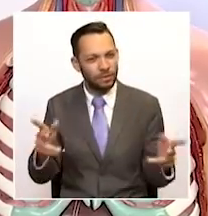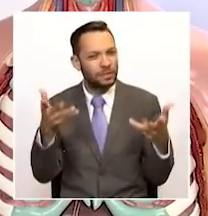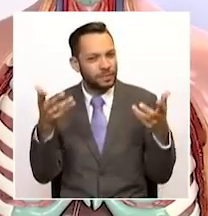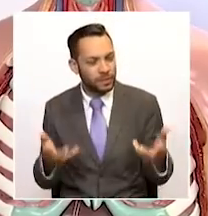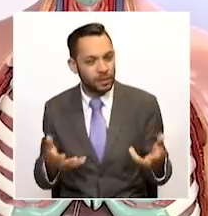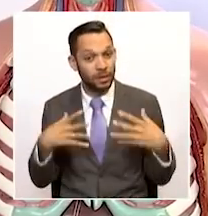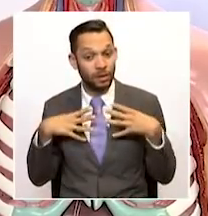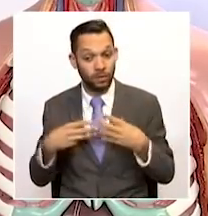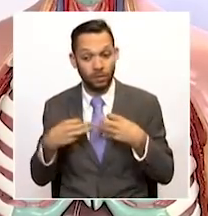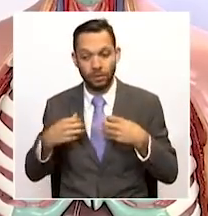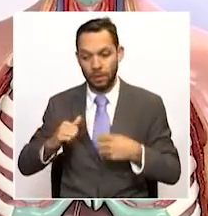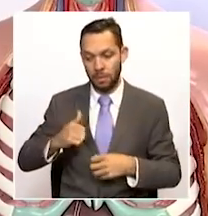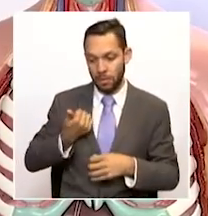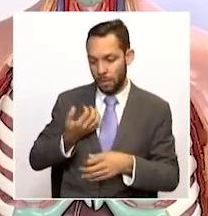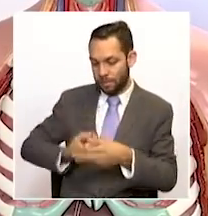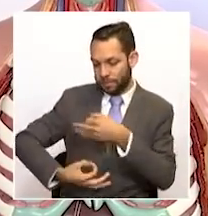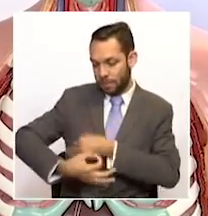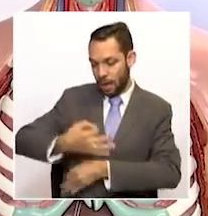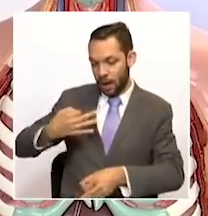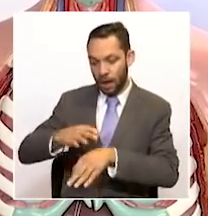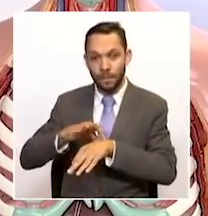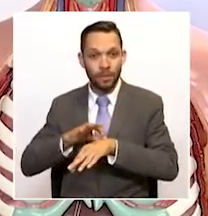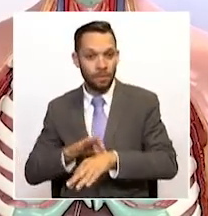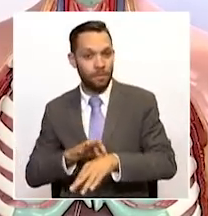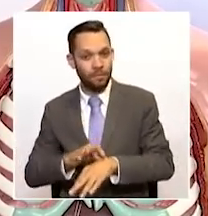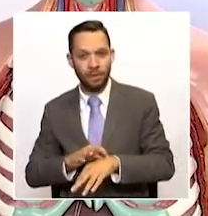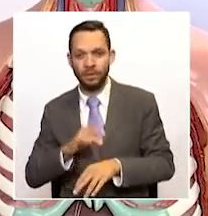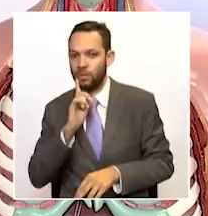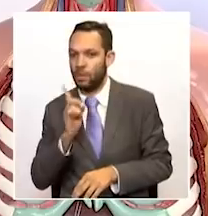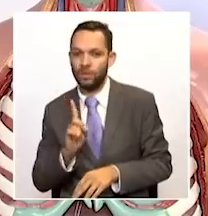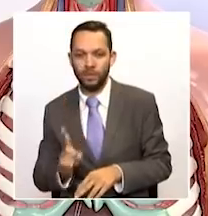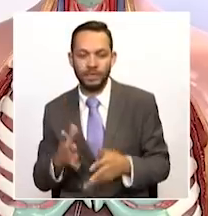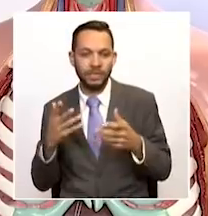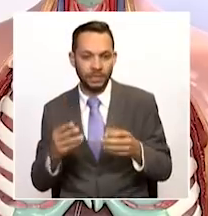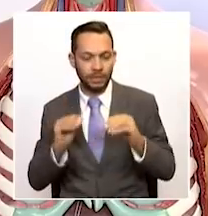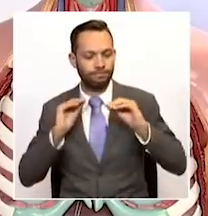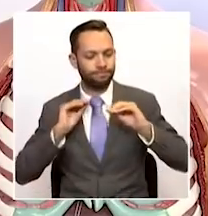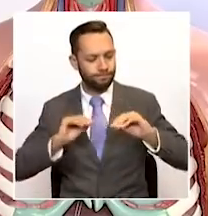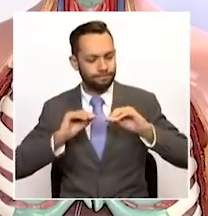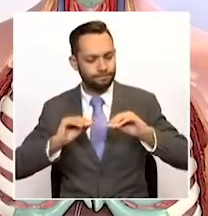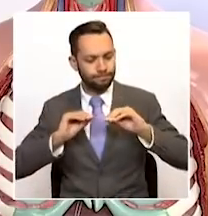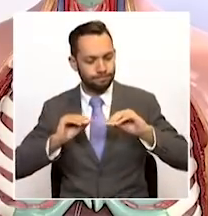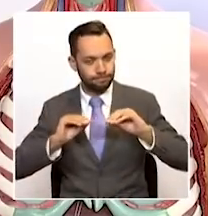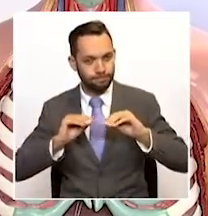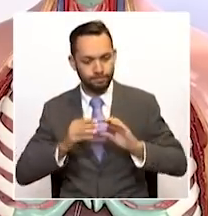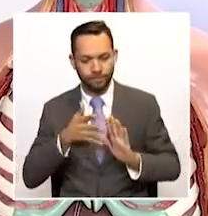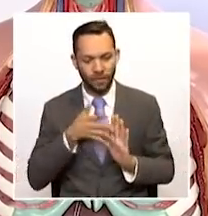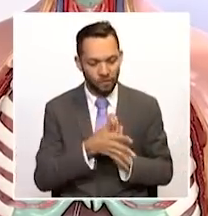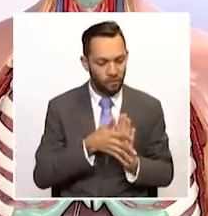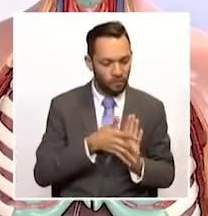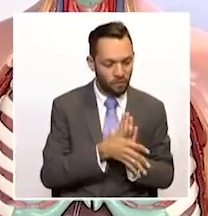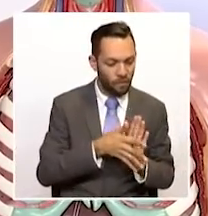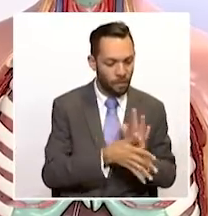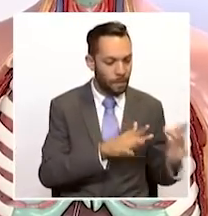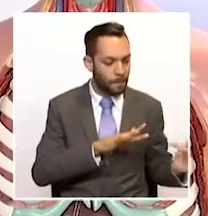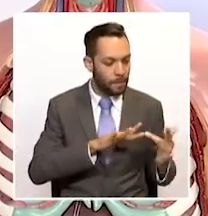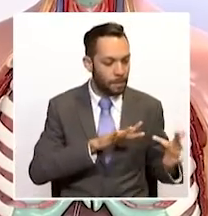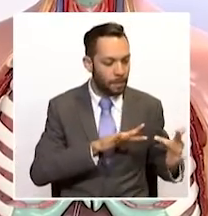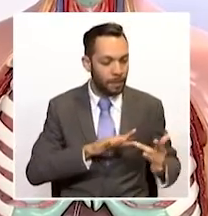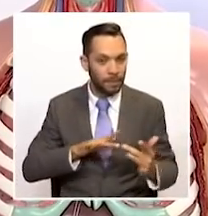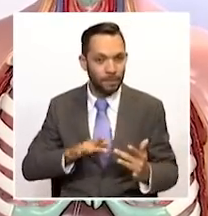reemplazar una consulta médica pero sí pretende hacer un proceso preventivo educativo todas las especialidades médicas pasan por este espacio